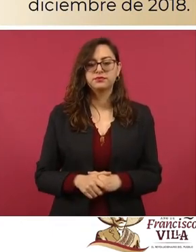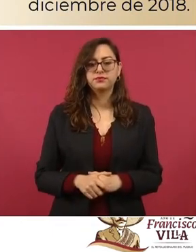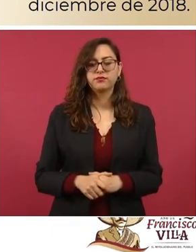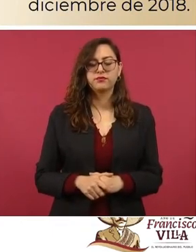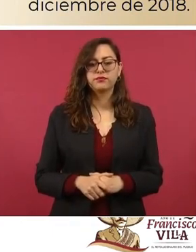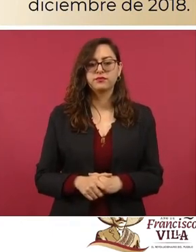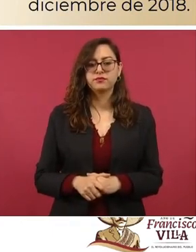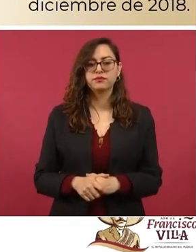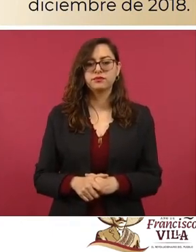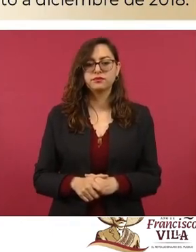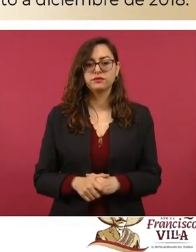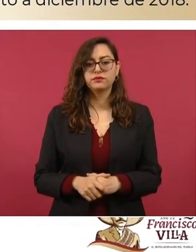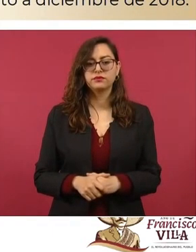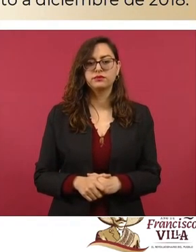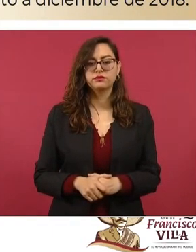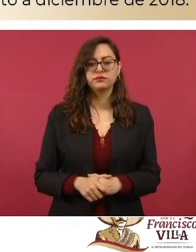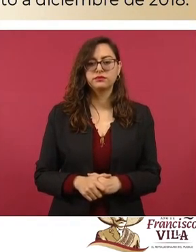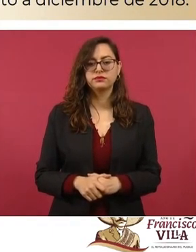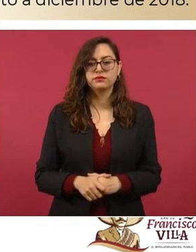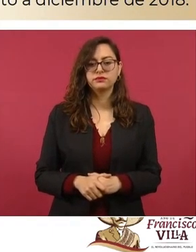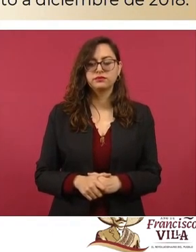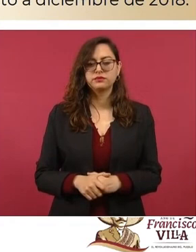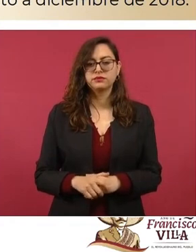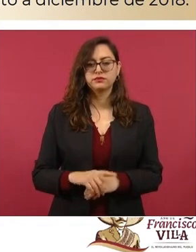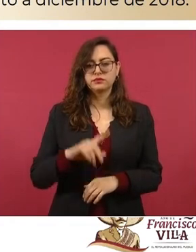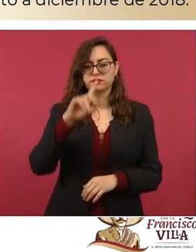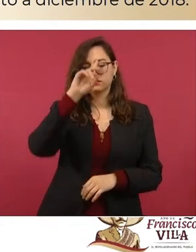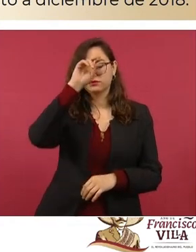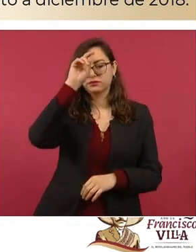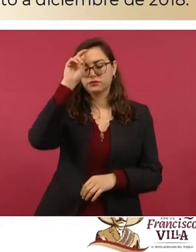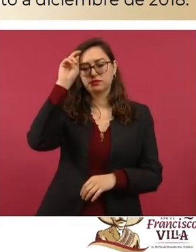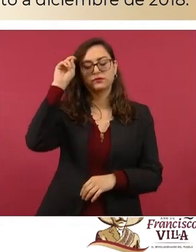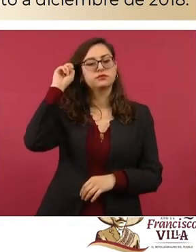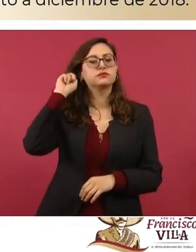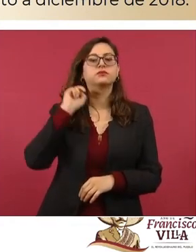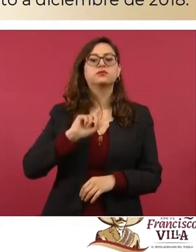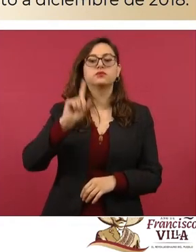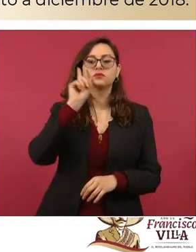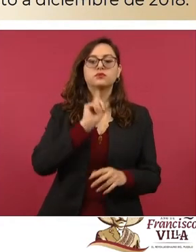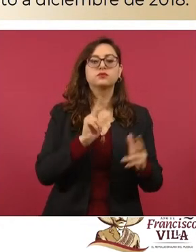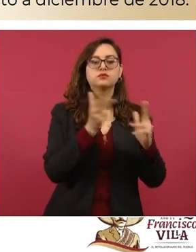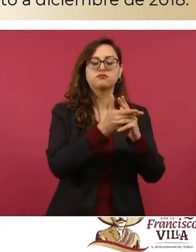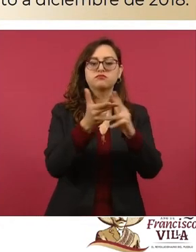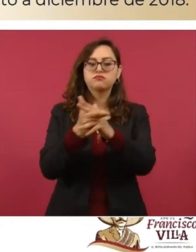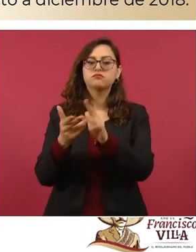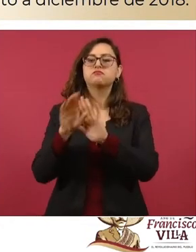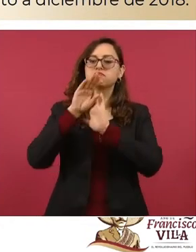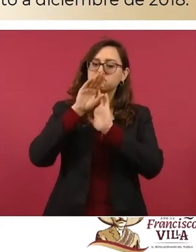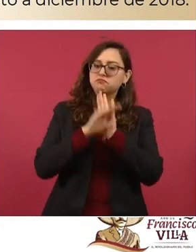en robo de vehículos. Adelante. Feminicidio a la baja,